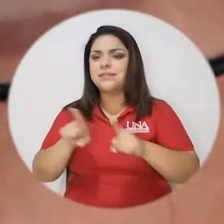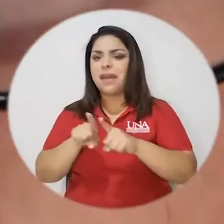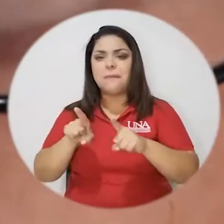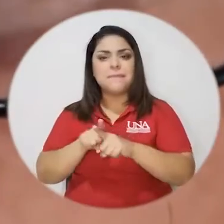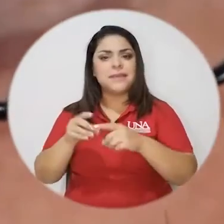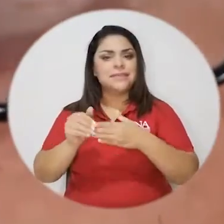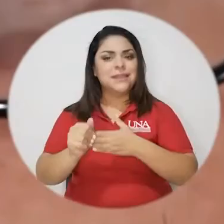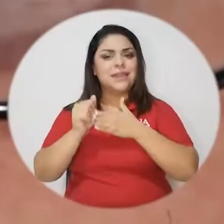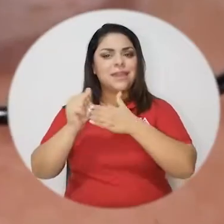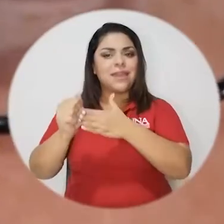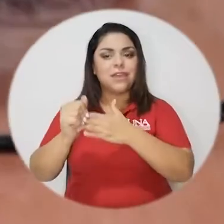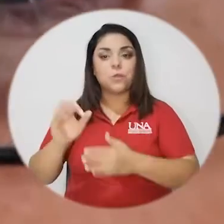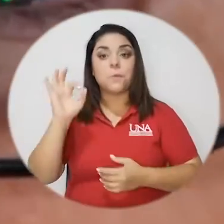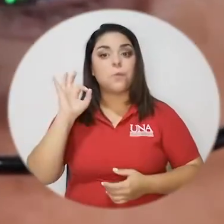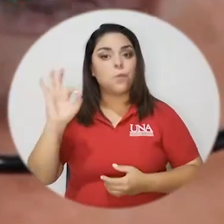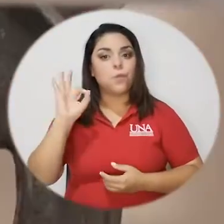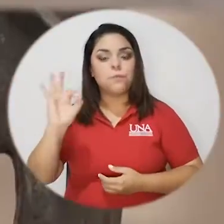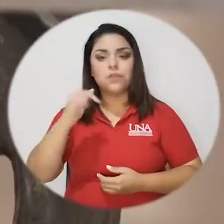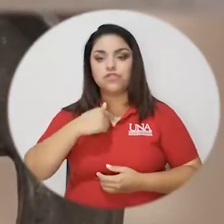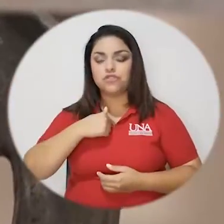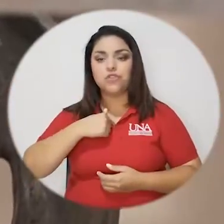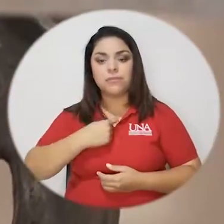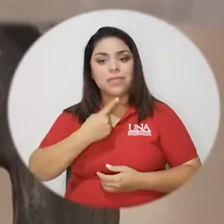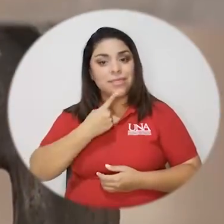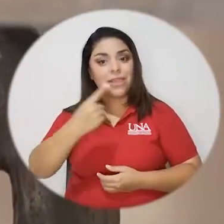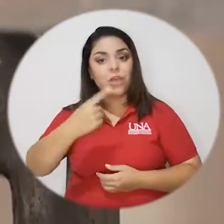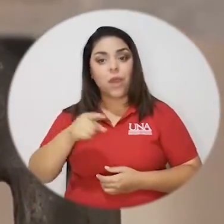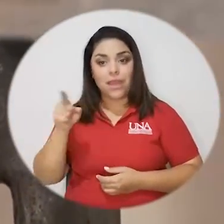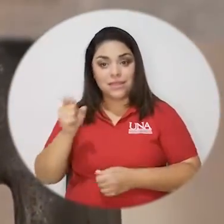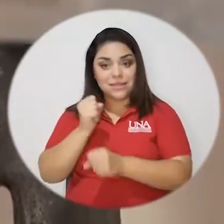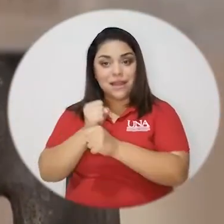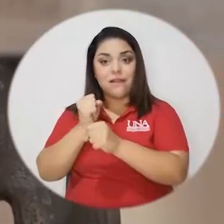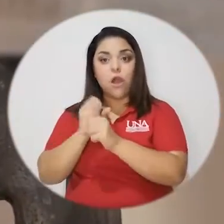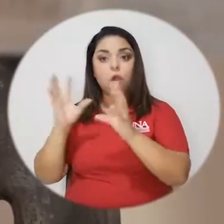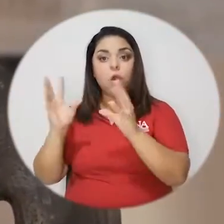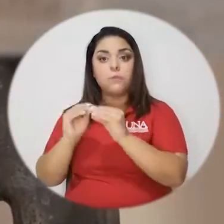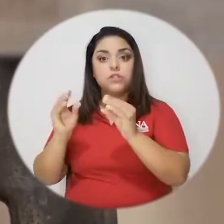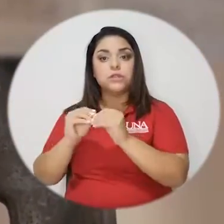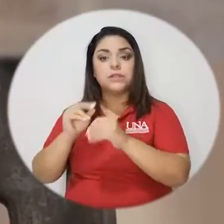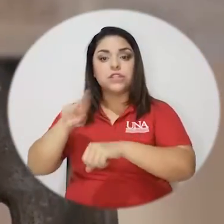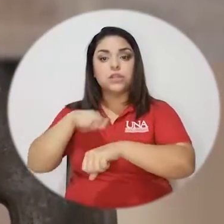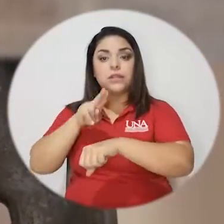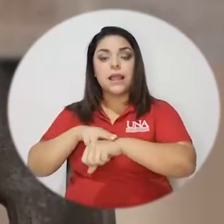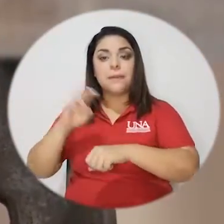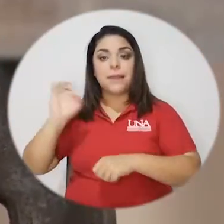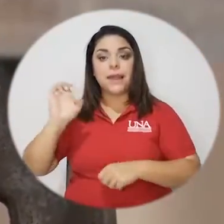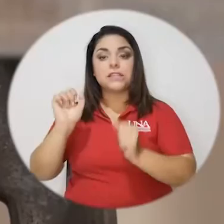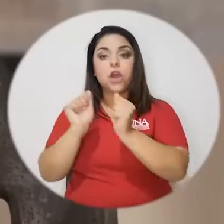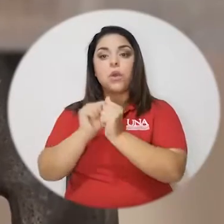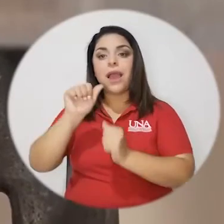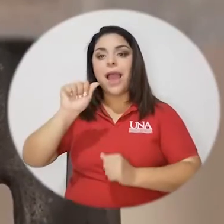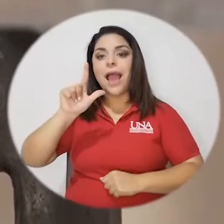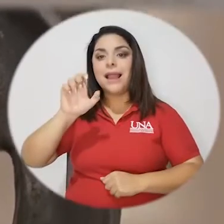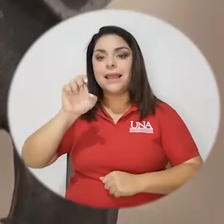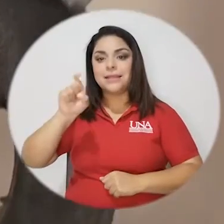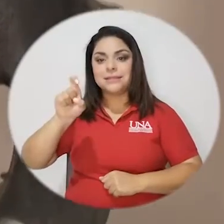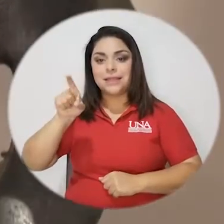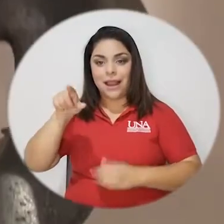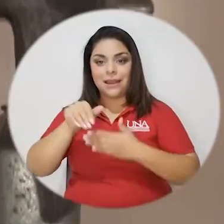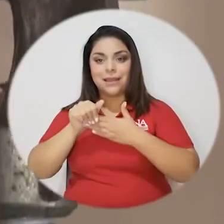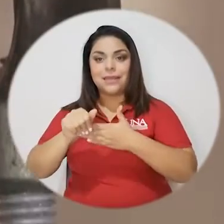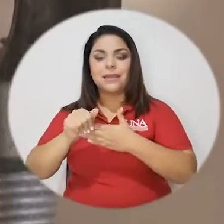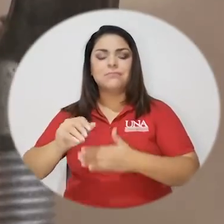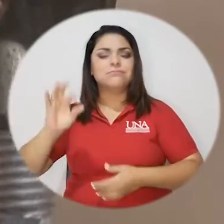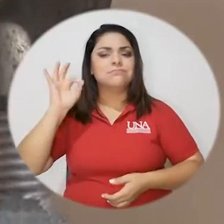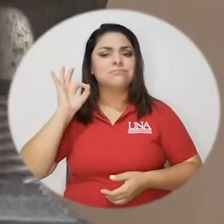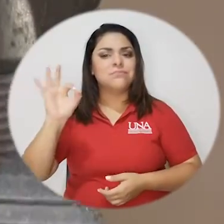otro lado, dirigiendo muy bien. Yo tengo que decir que aquí el trabajo de la Comisión Nacional de Emergencias, con don Alex a la cabeza, lo ha hecho